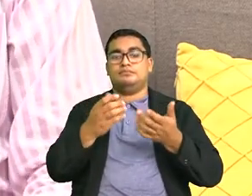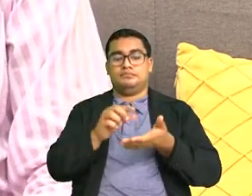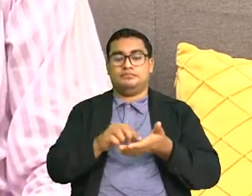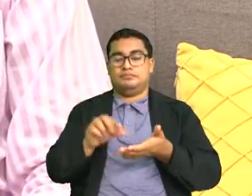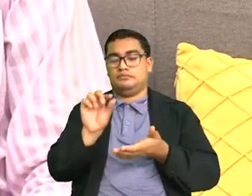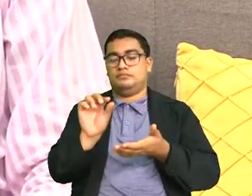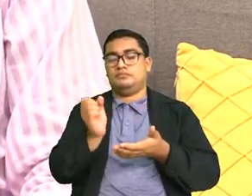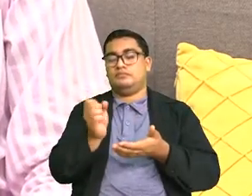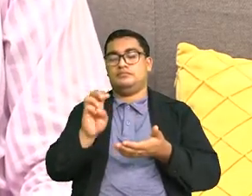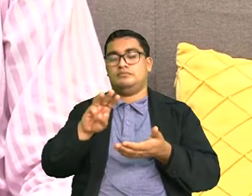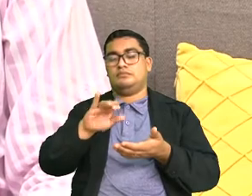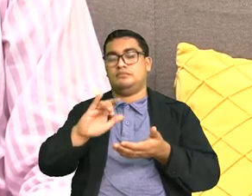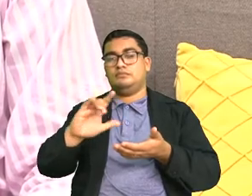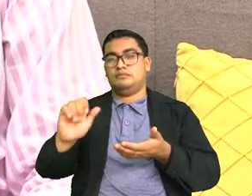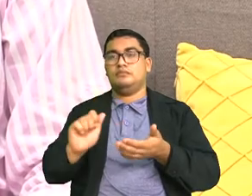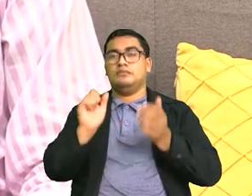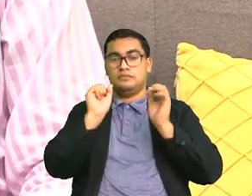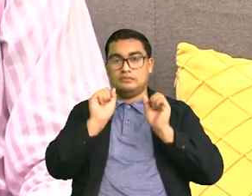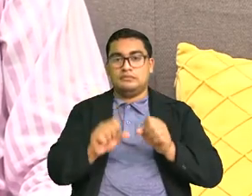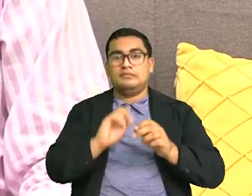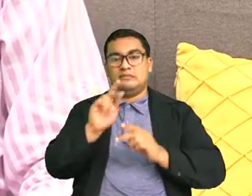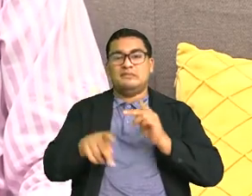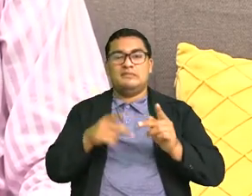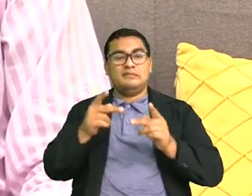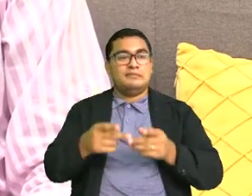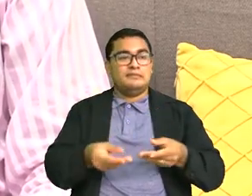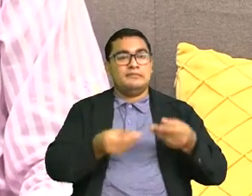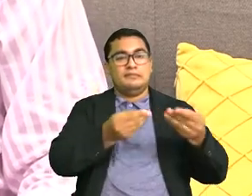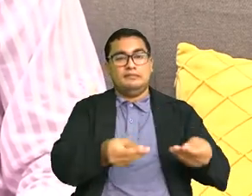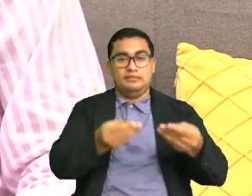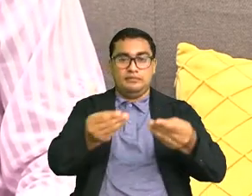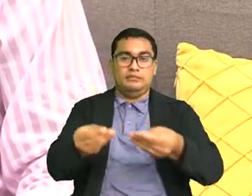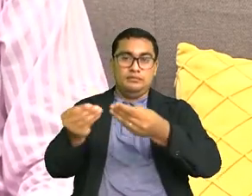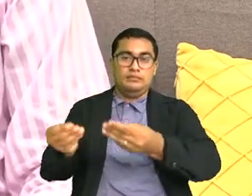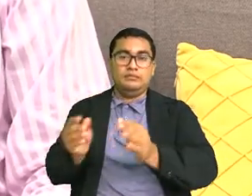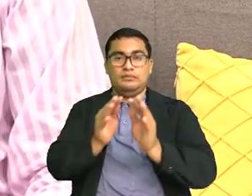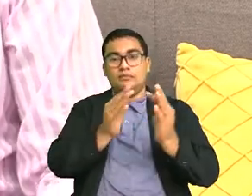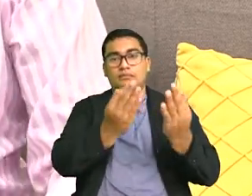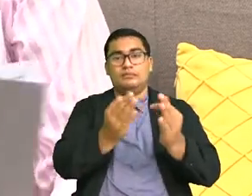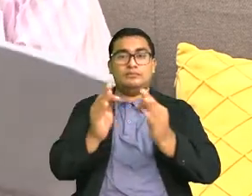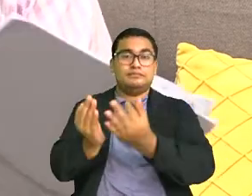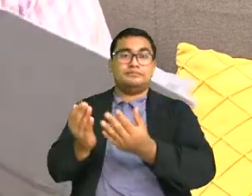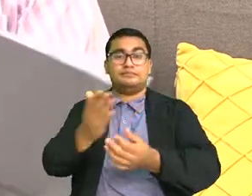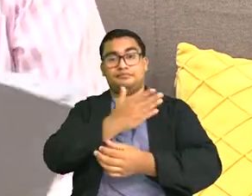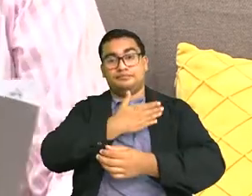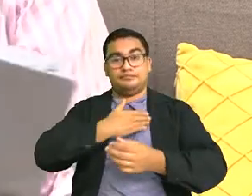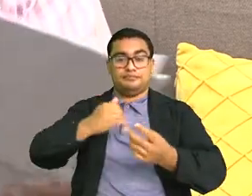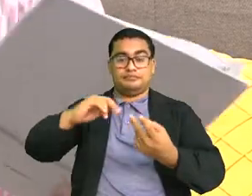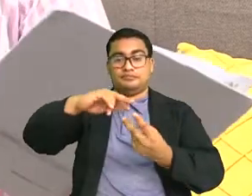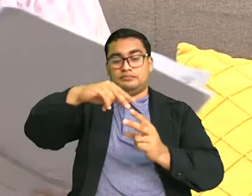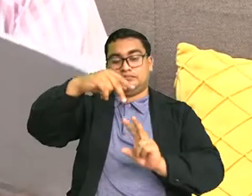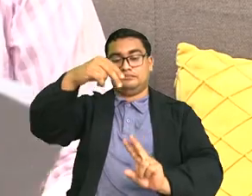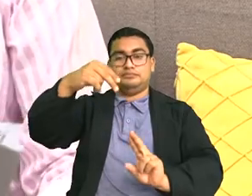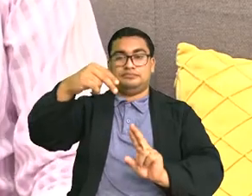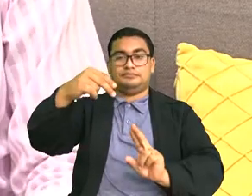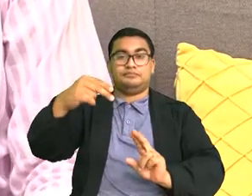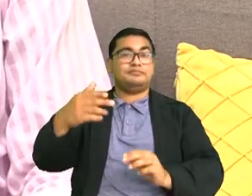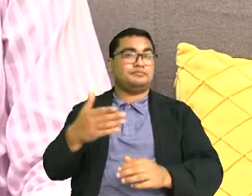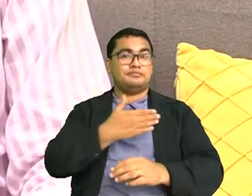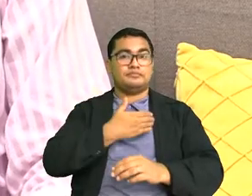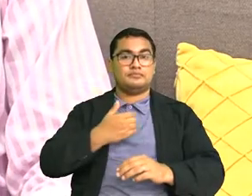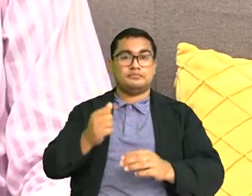familia posiblemente si tenemos éxito porque se viene haciendo se viene haciendo proceso de mejoramiento genético obteniendo semilla mejorada